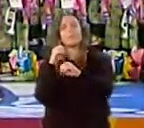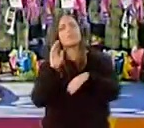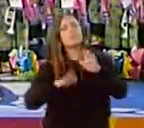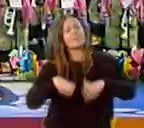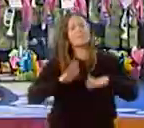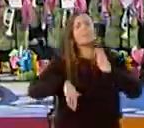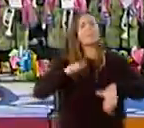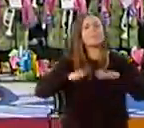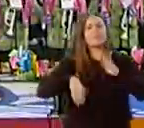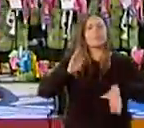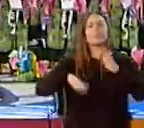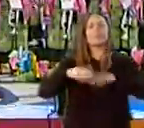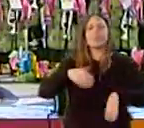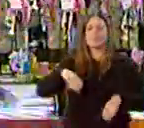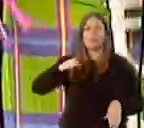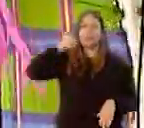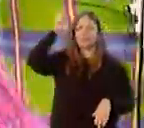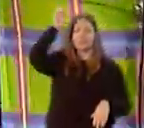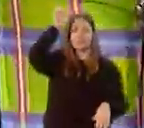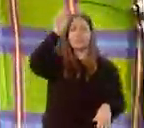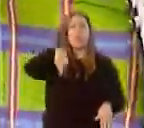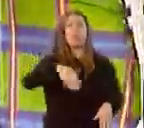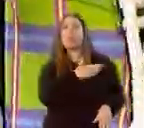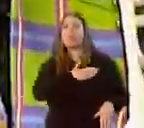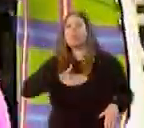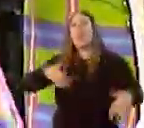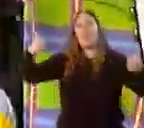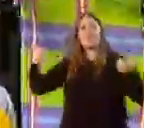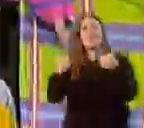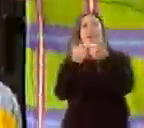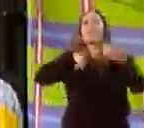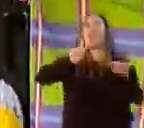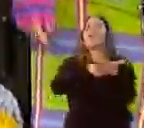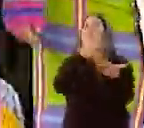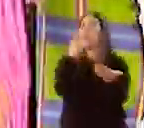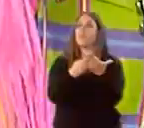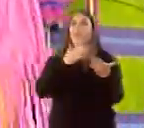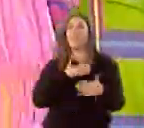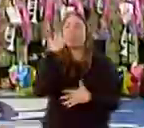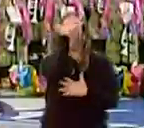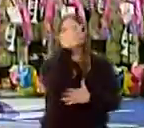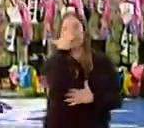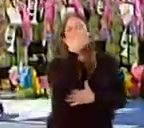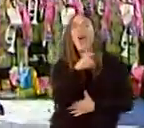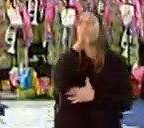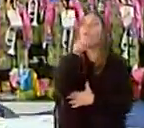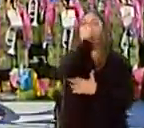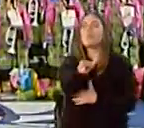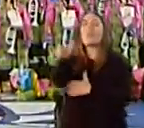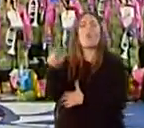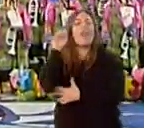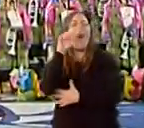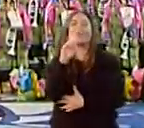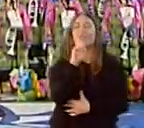no quiero tener que llevar a mi casa más a los que tienen problemas de irán